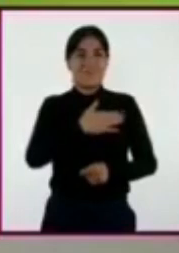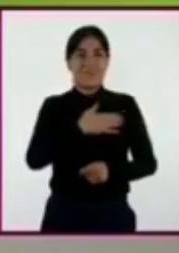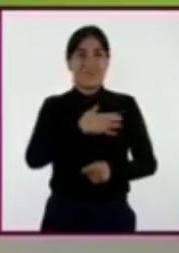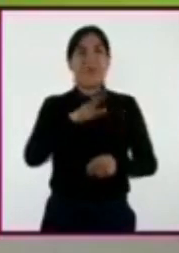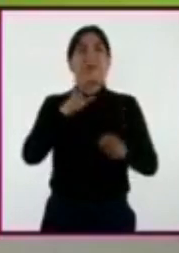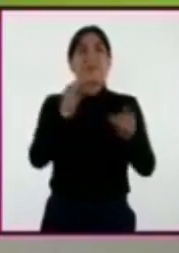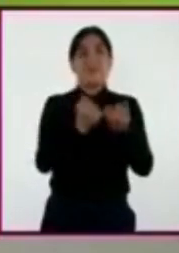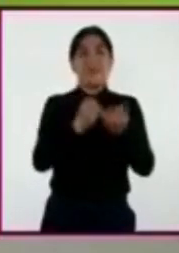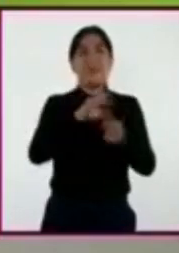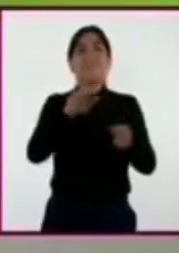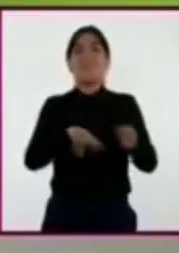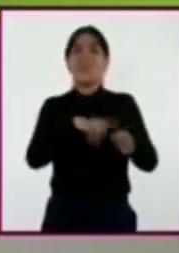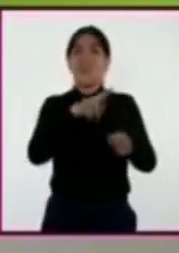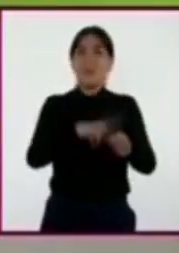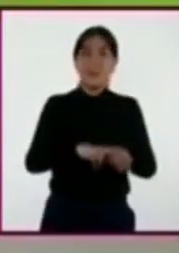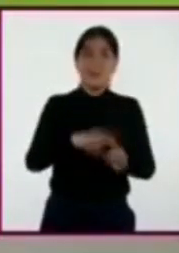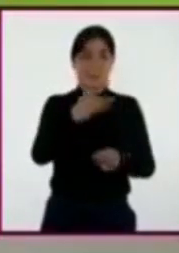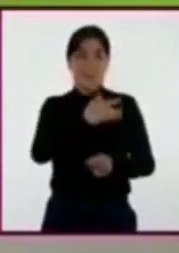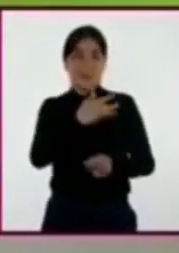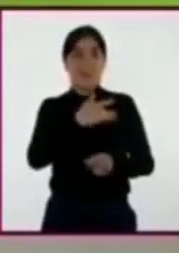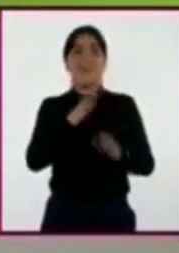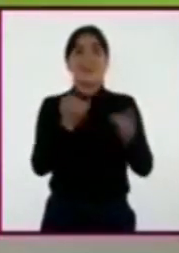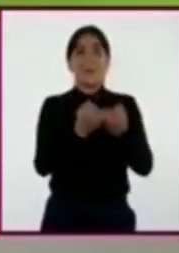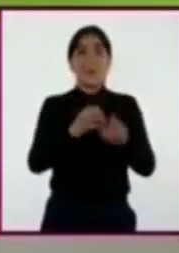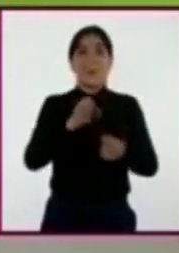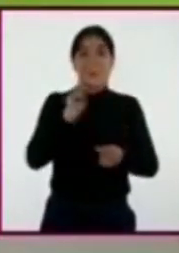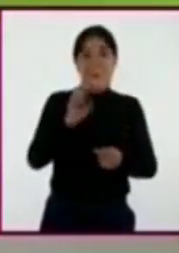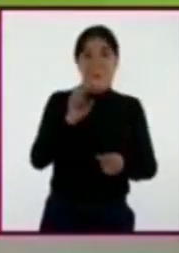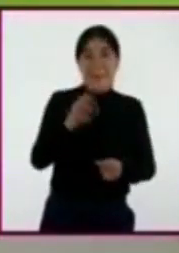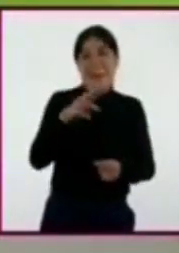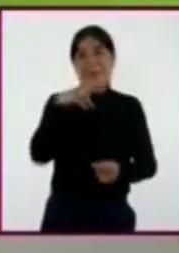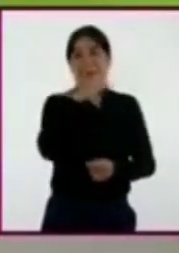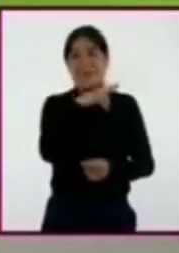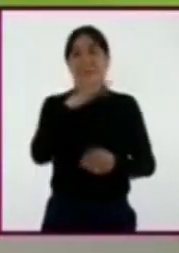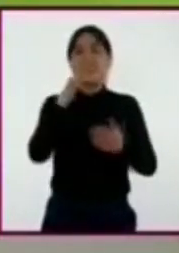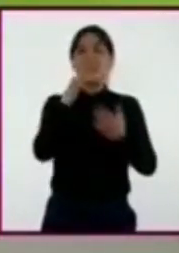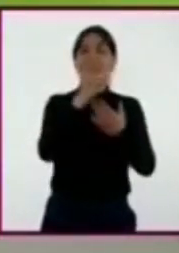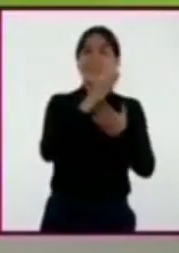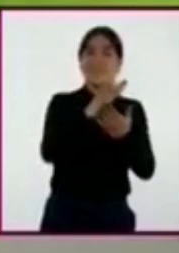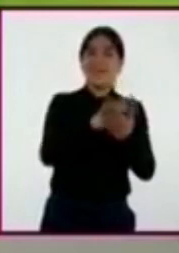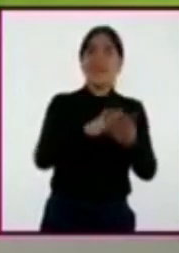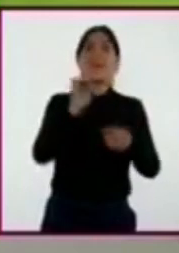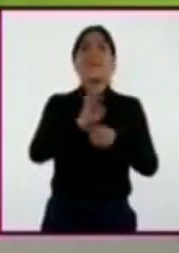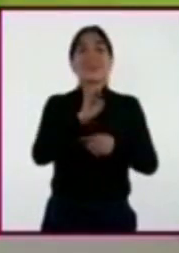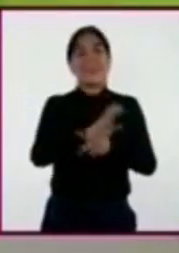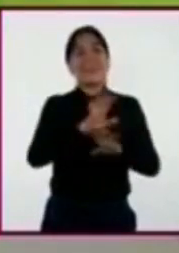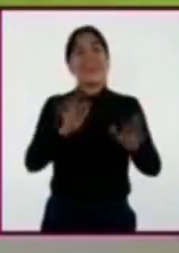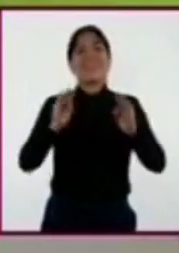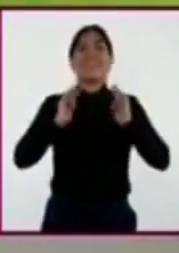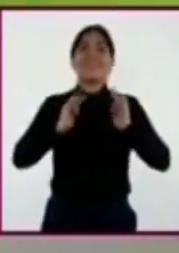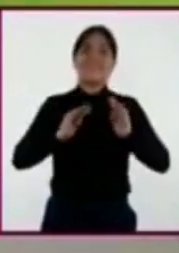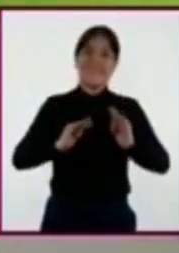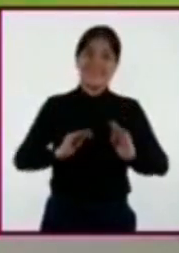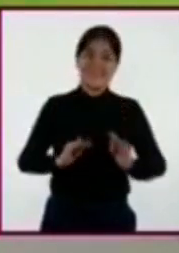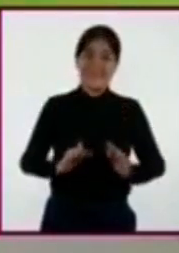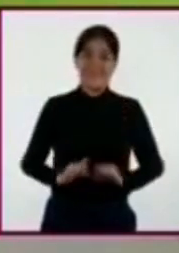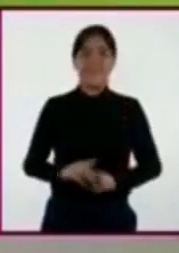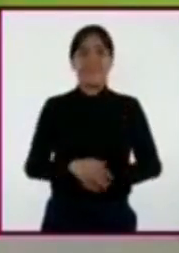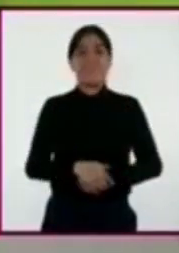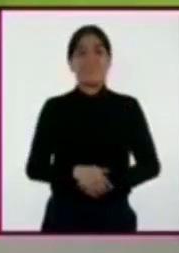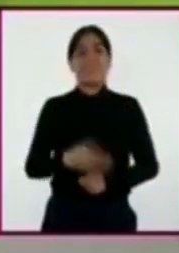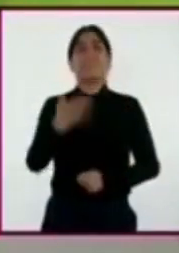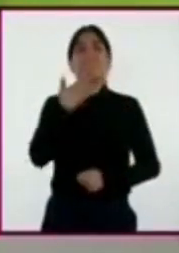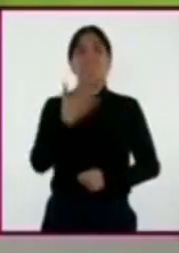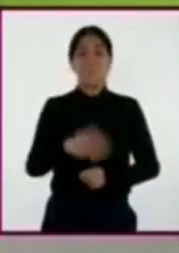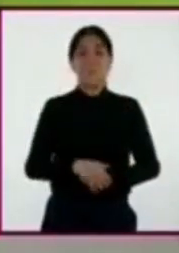se regularice, nuestro corazón deja de latir muy rápido y entonces nos tranquilizamos. Nos tranquilizamos.